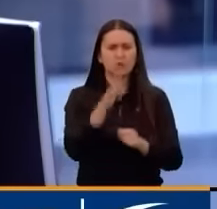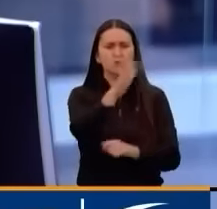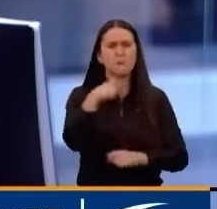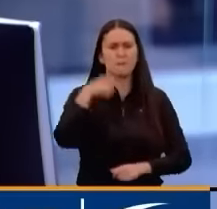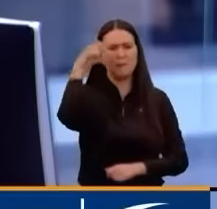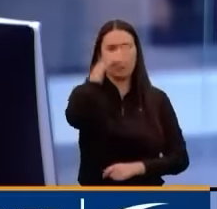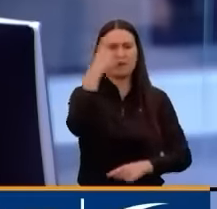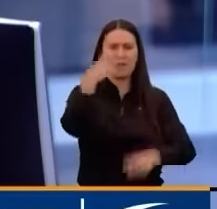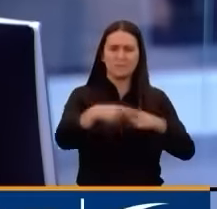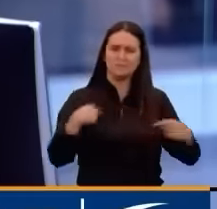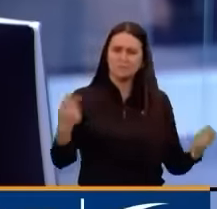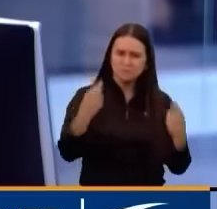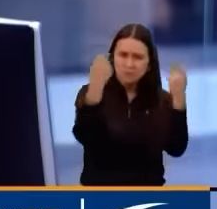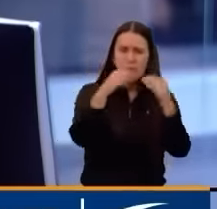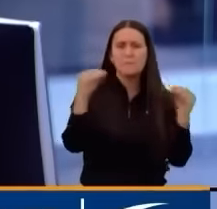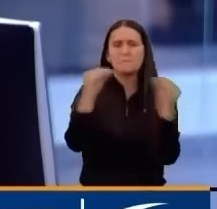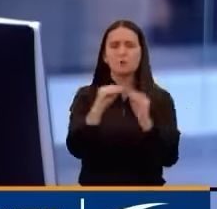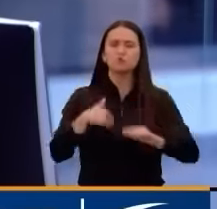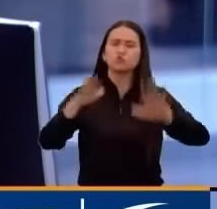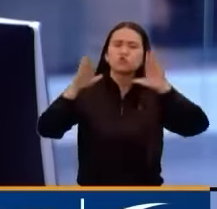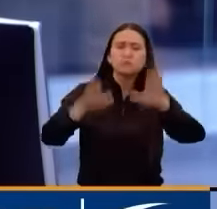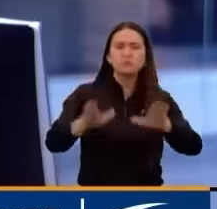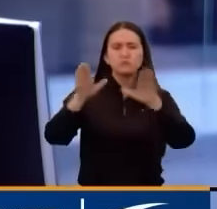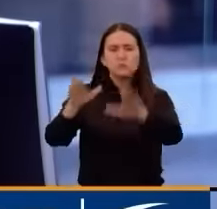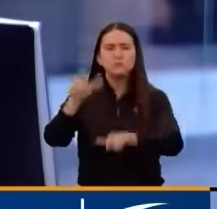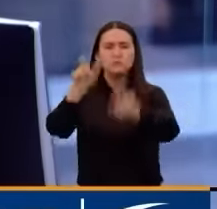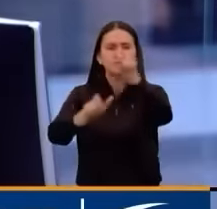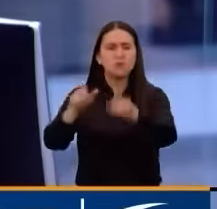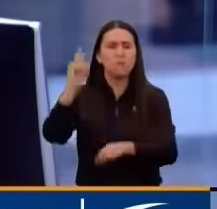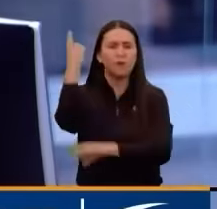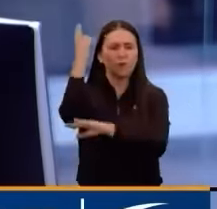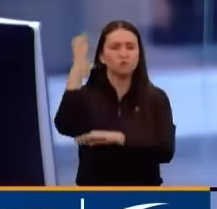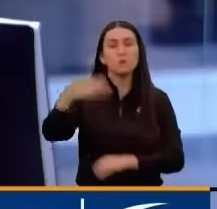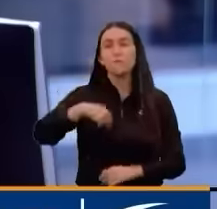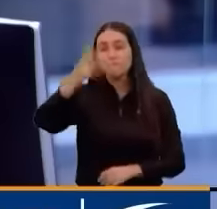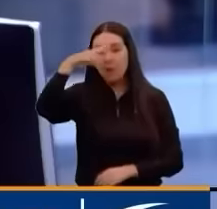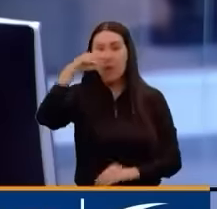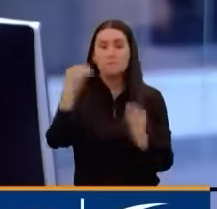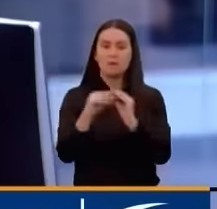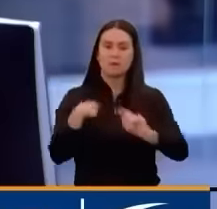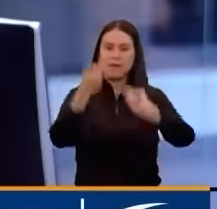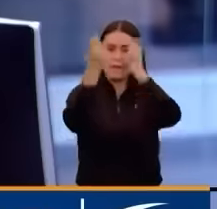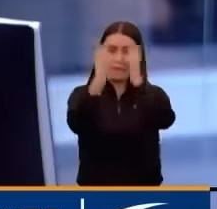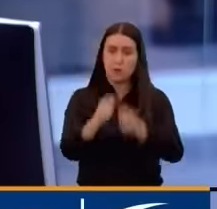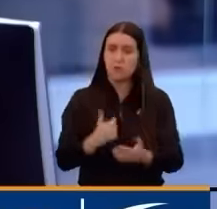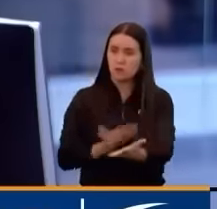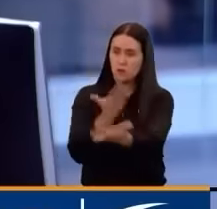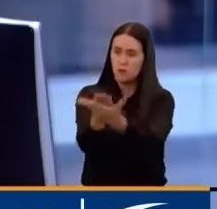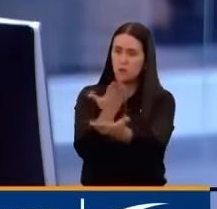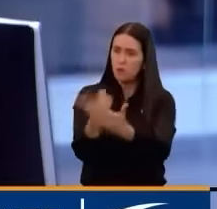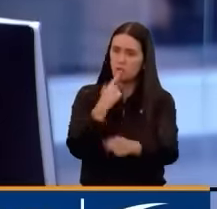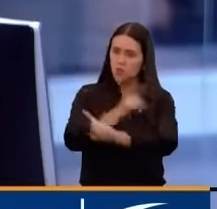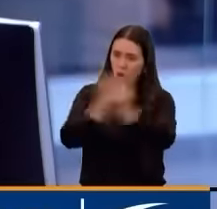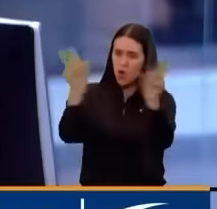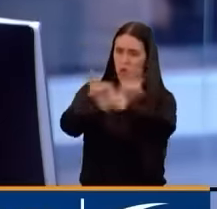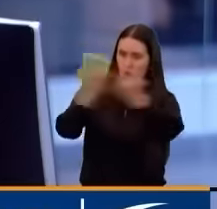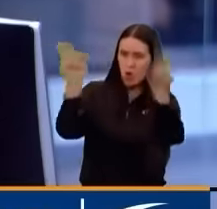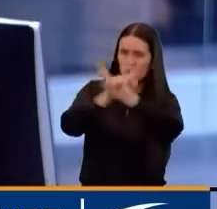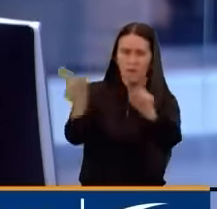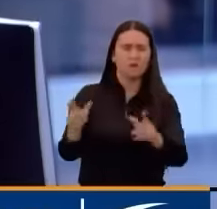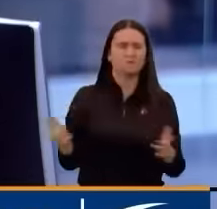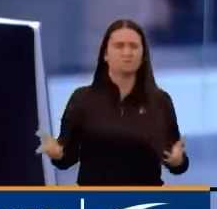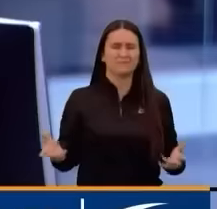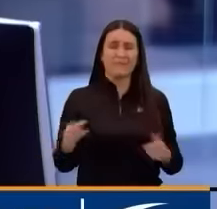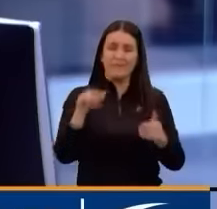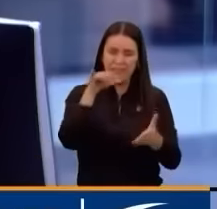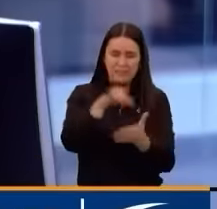por la suspensión de diplomáticos en México y sobre todo porque sus reformas están estancadas. Ahí fue donde dijo que ese escenario es